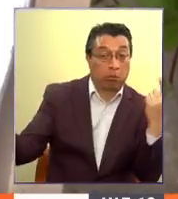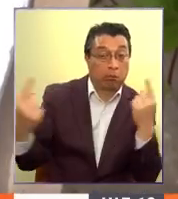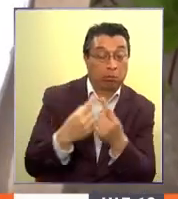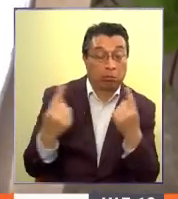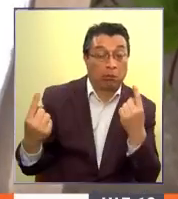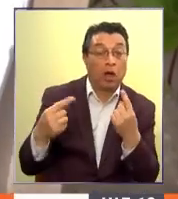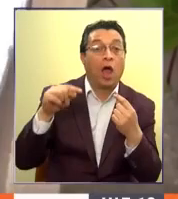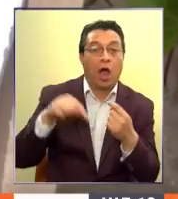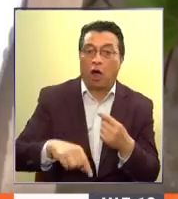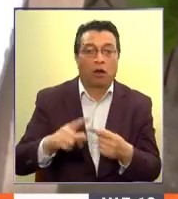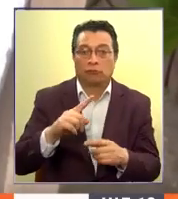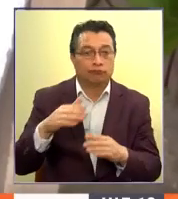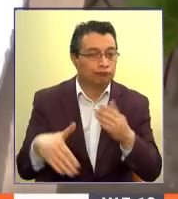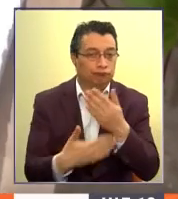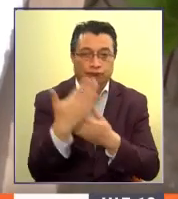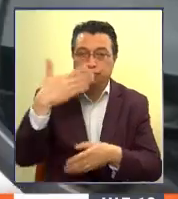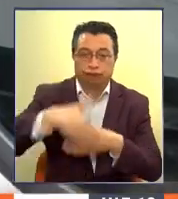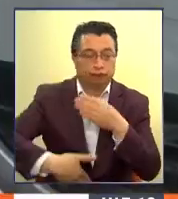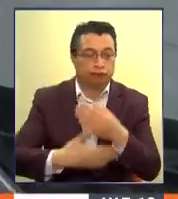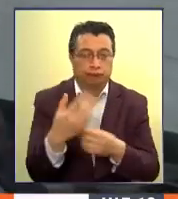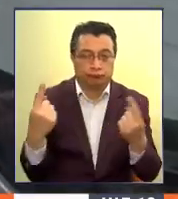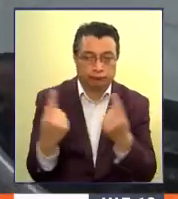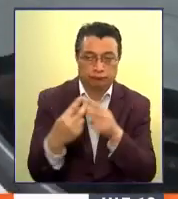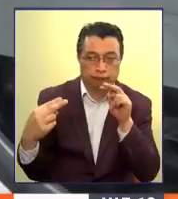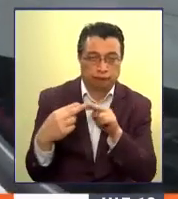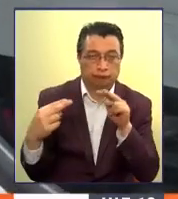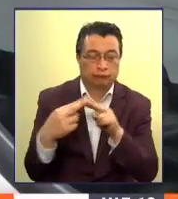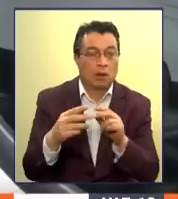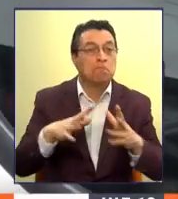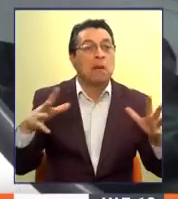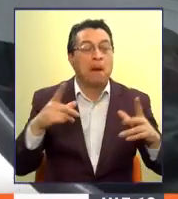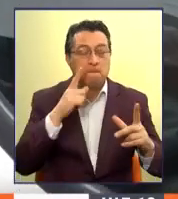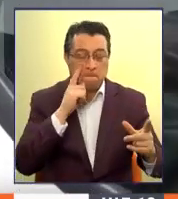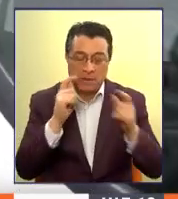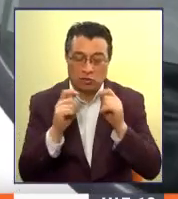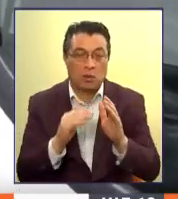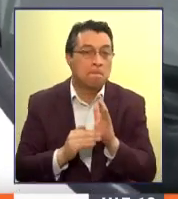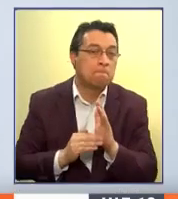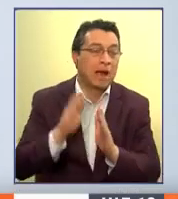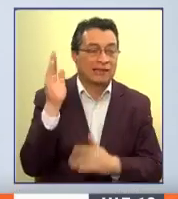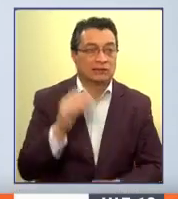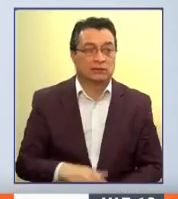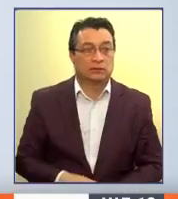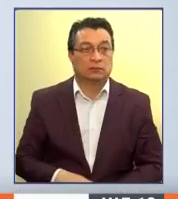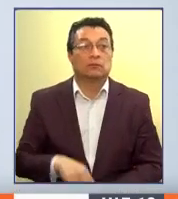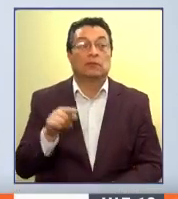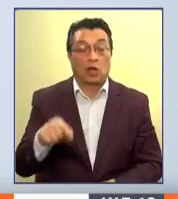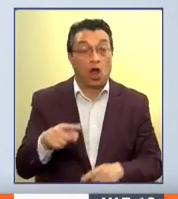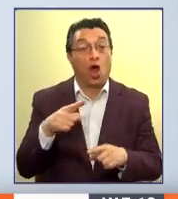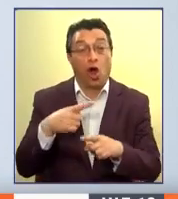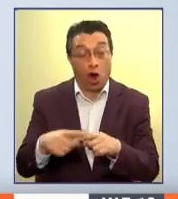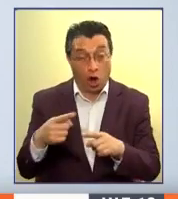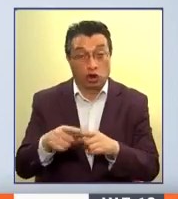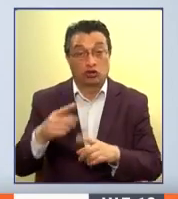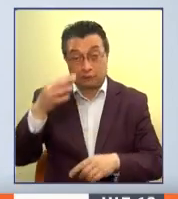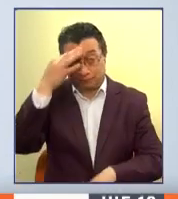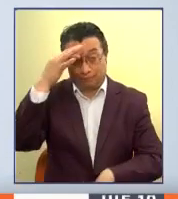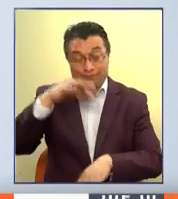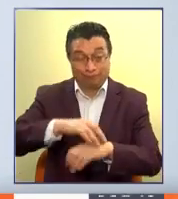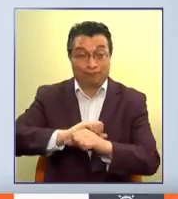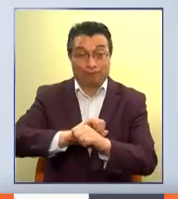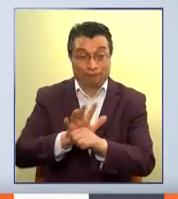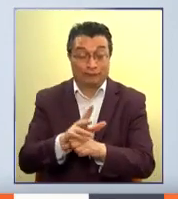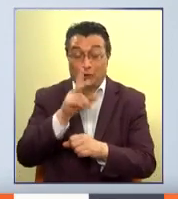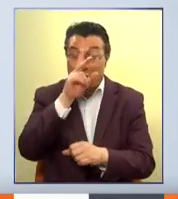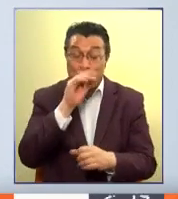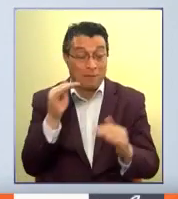horas del día. Los riesgos aumentan exponencialmente. Estamos viviendo otra pandemia, la pandemia de la violencia